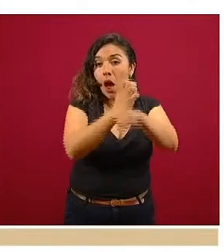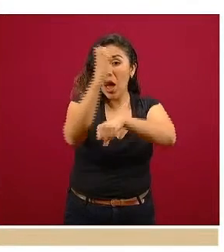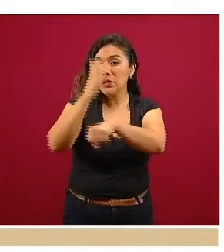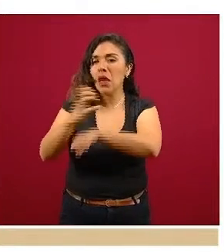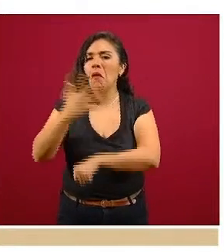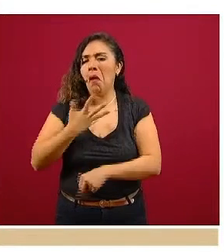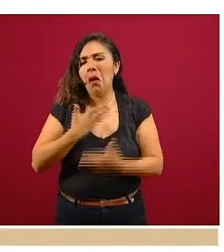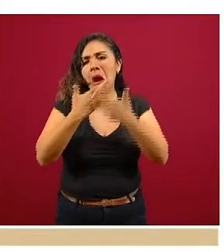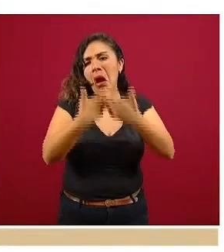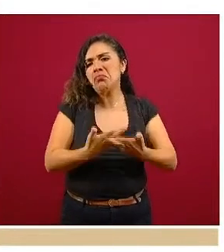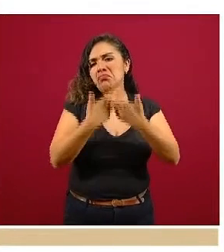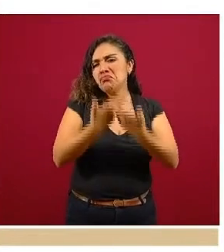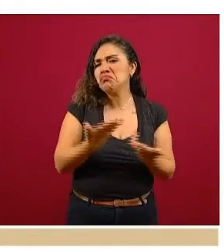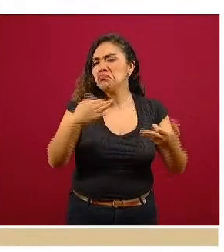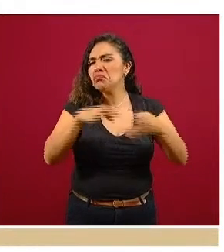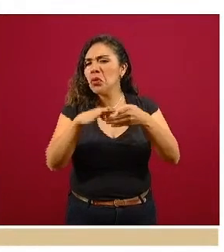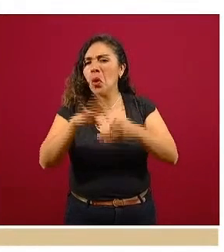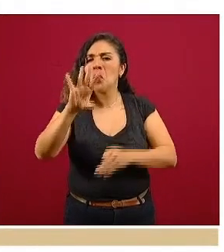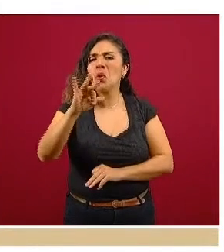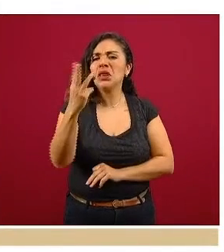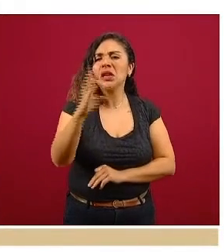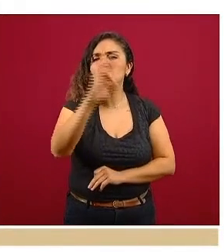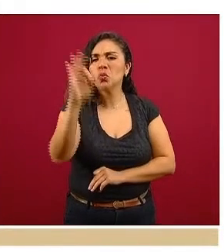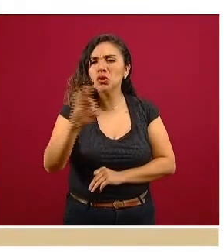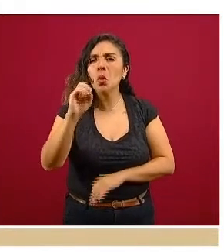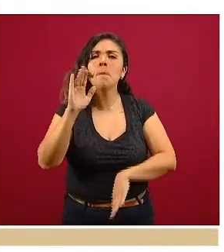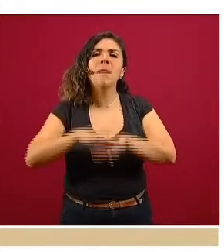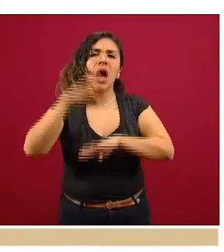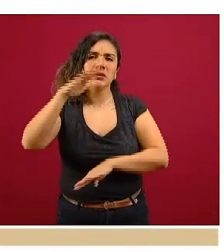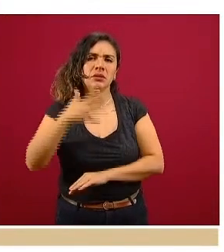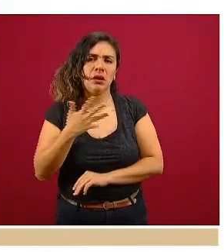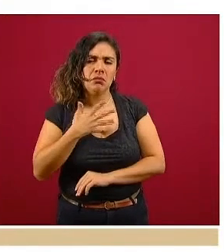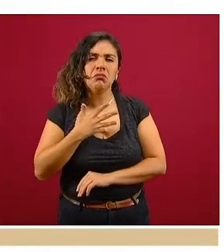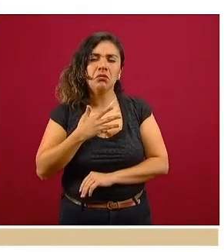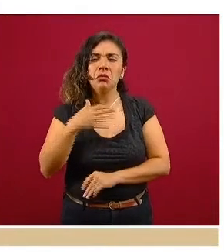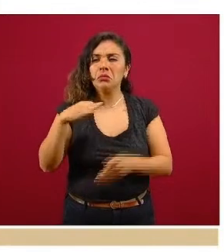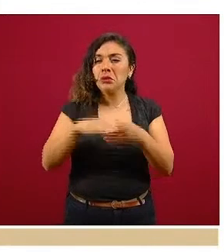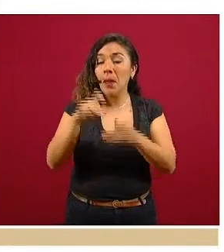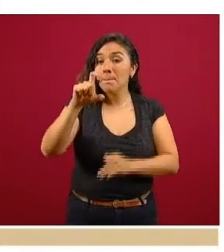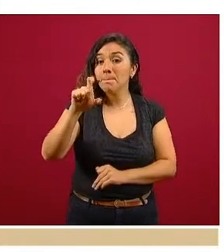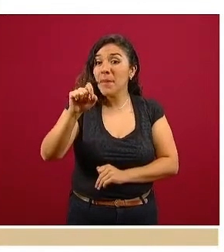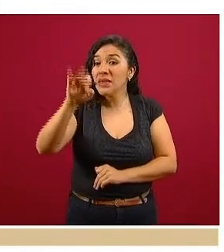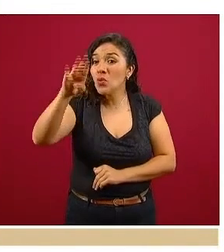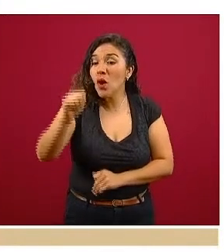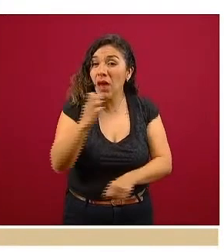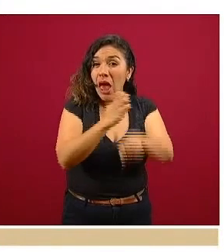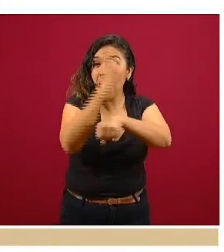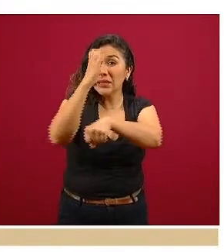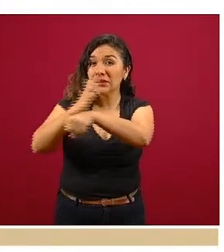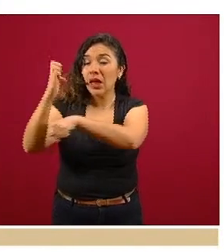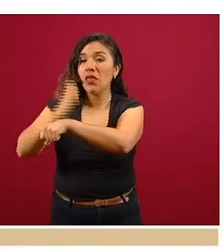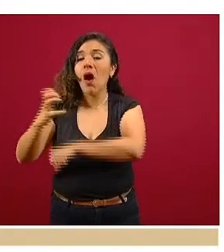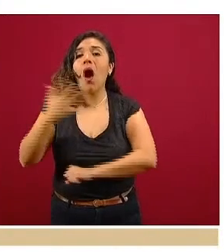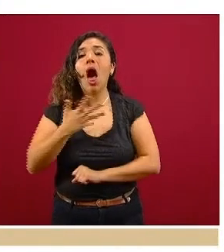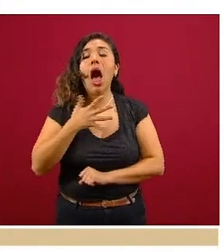al menos 43% o más. De hecho, 29 entidades federativas